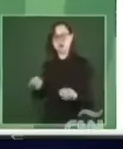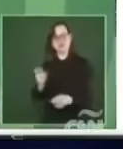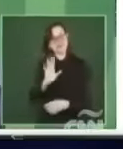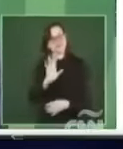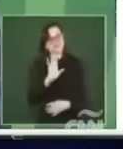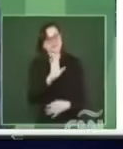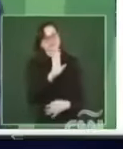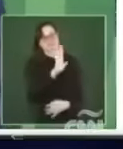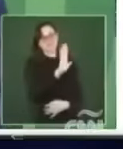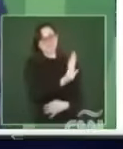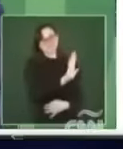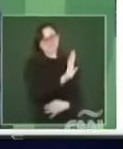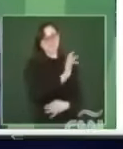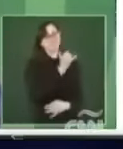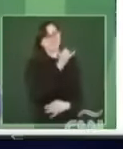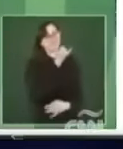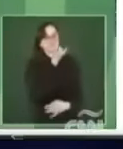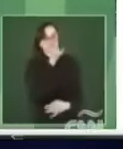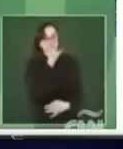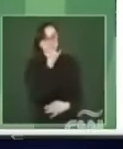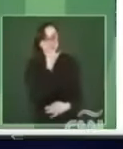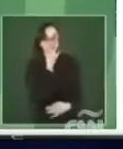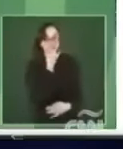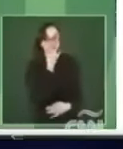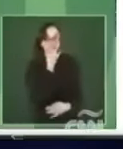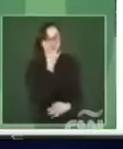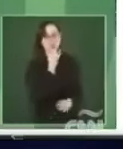Nosotros no vamos a permitir